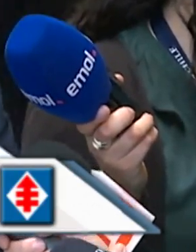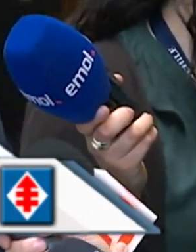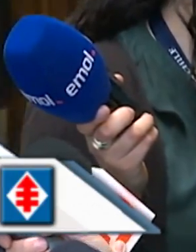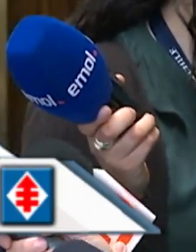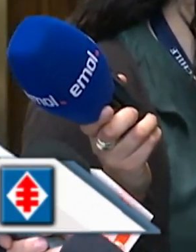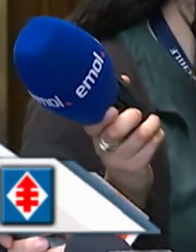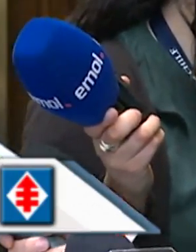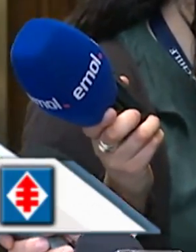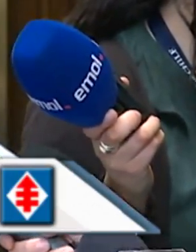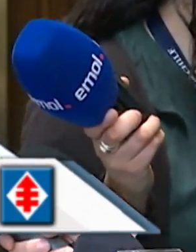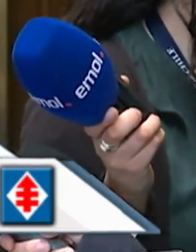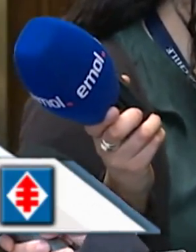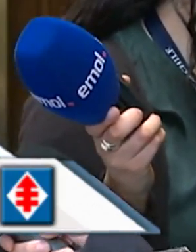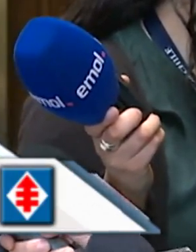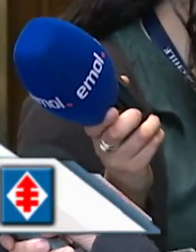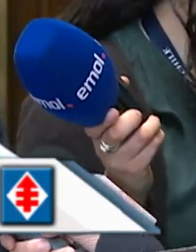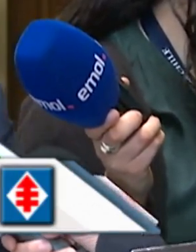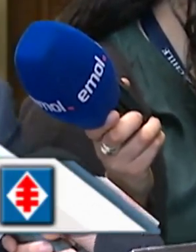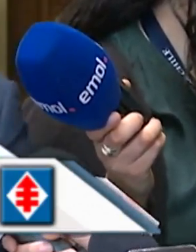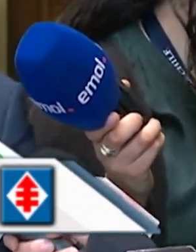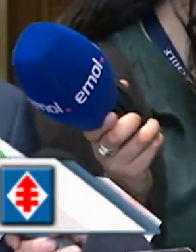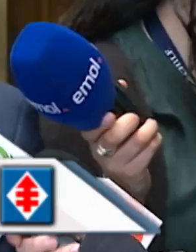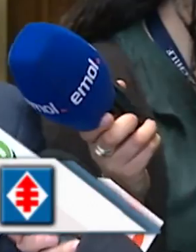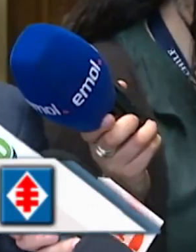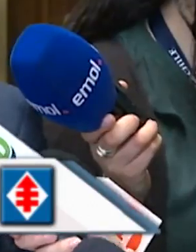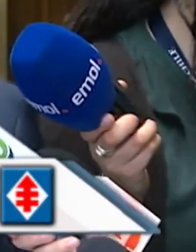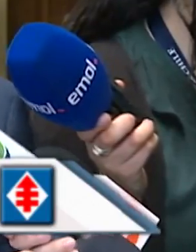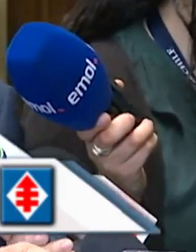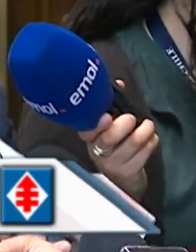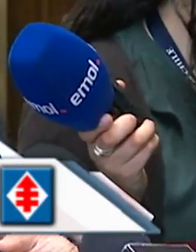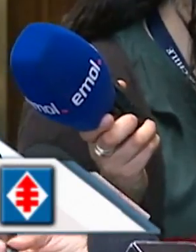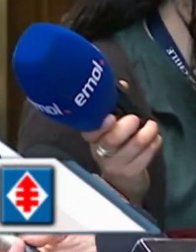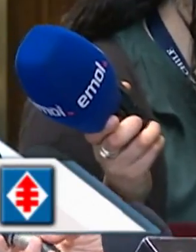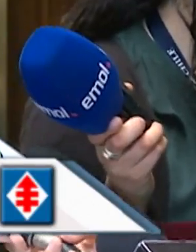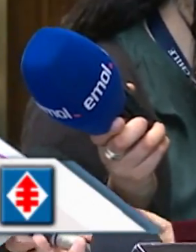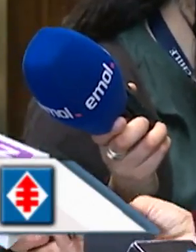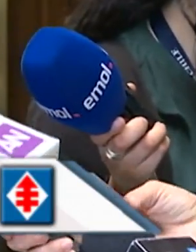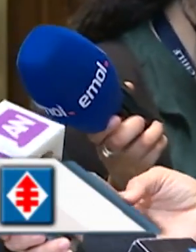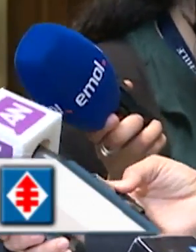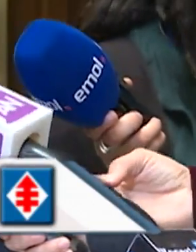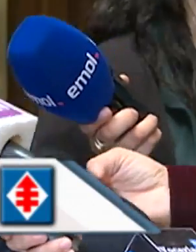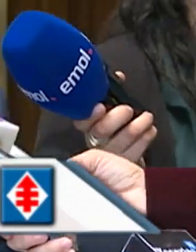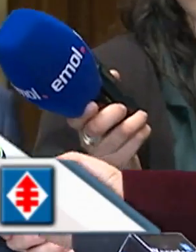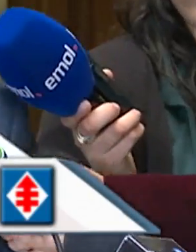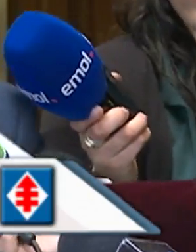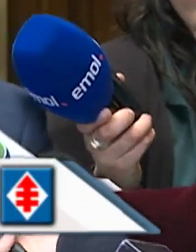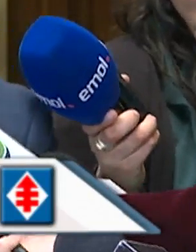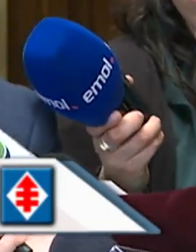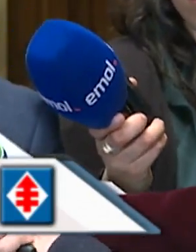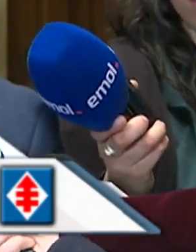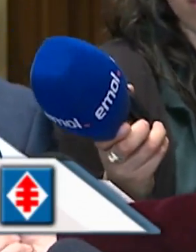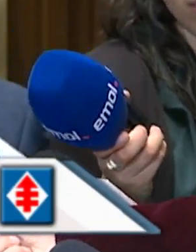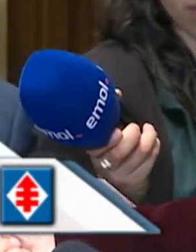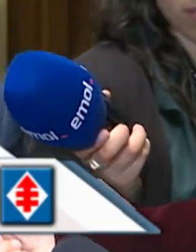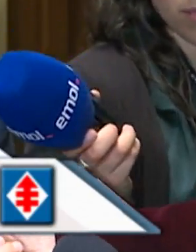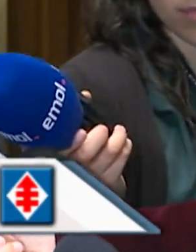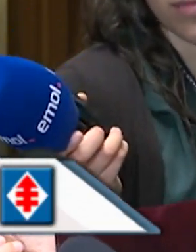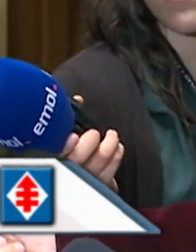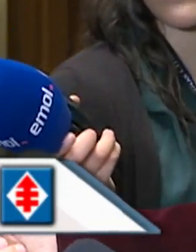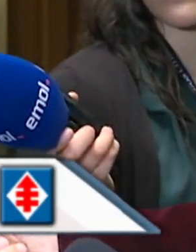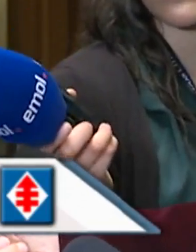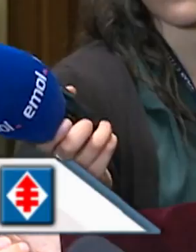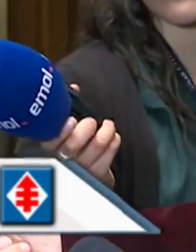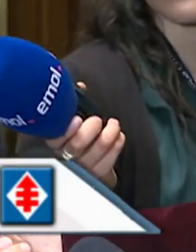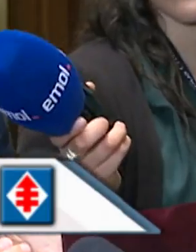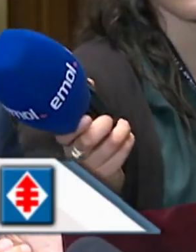administrador del estacionamiento y hoy día este proyecto establece que va a ser el dueño del automóvil el que va a tener que probar de que el robo el hurto